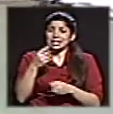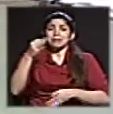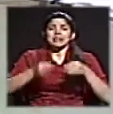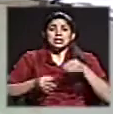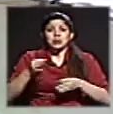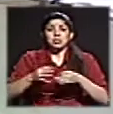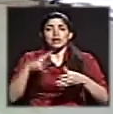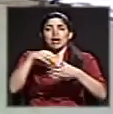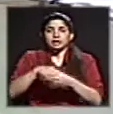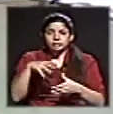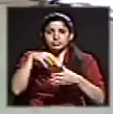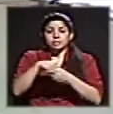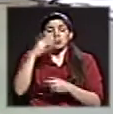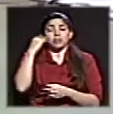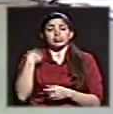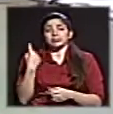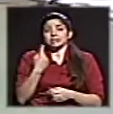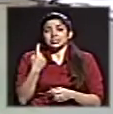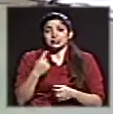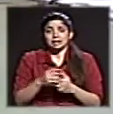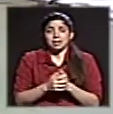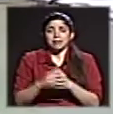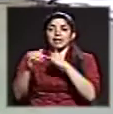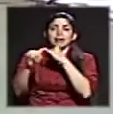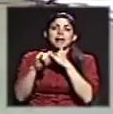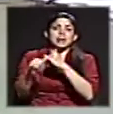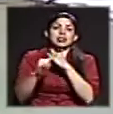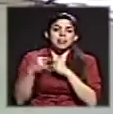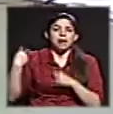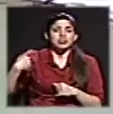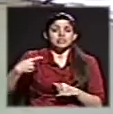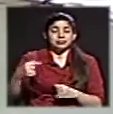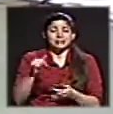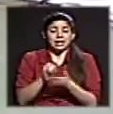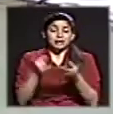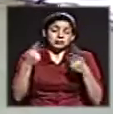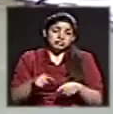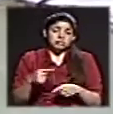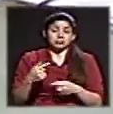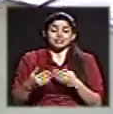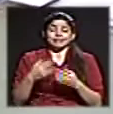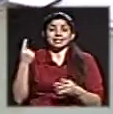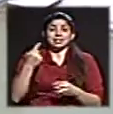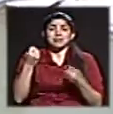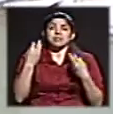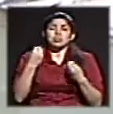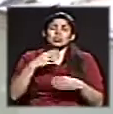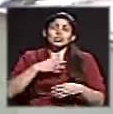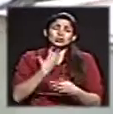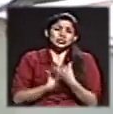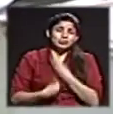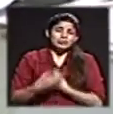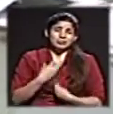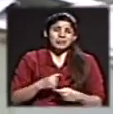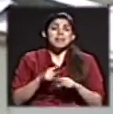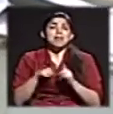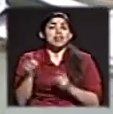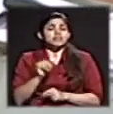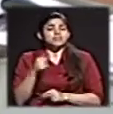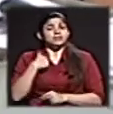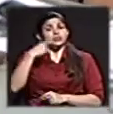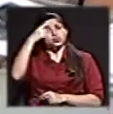tribunales porque siempre estoy sencillamente demandada. Y eso me ha creado generalmente mucha angustia, pero sin